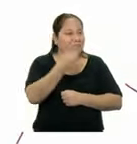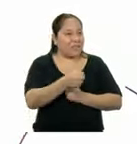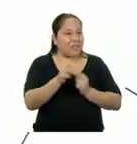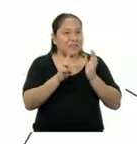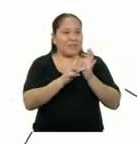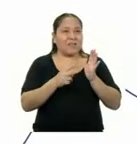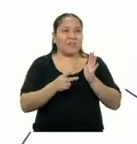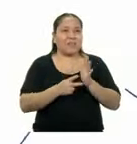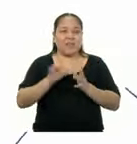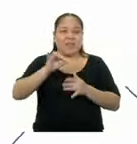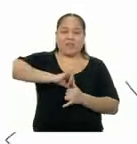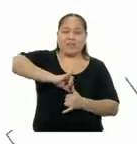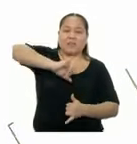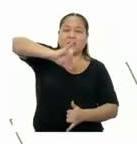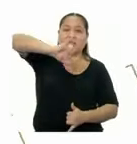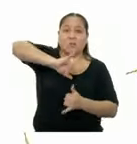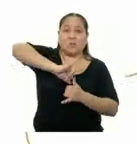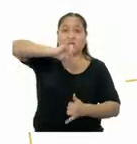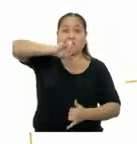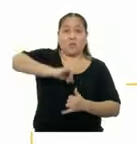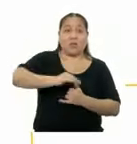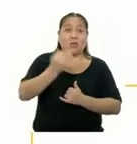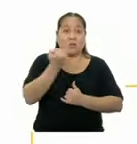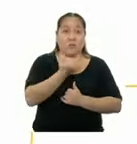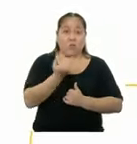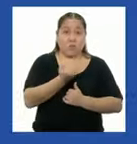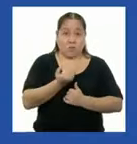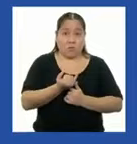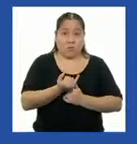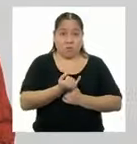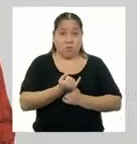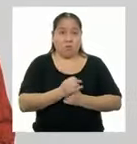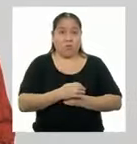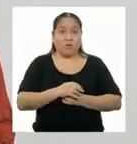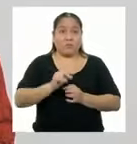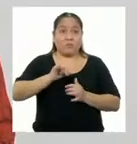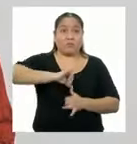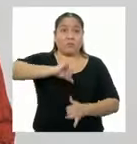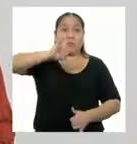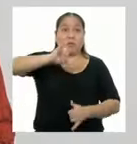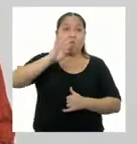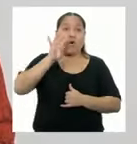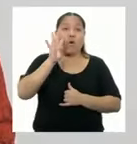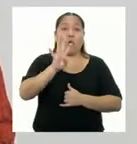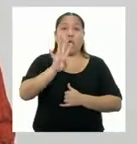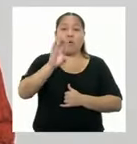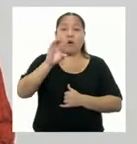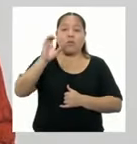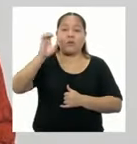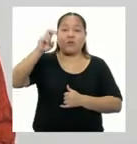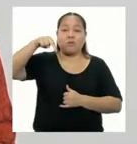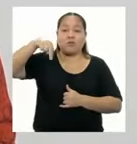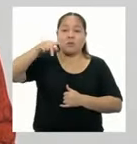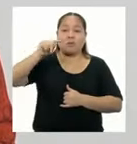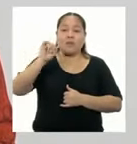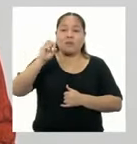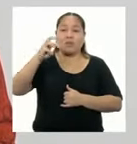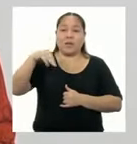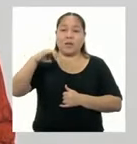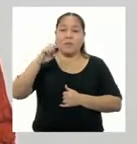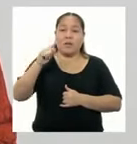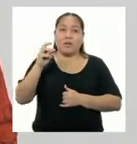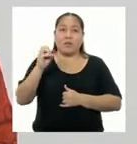la altura del estante en el dibujo que hagas para tu diseño debe medir 4 centímetros, en